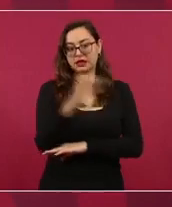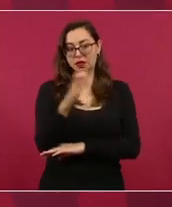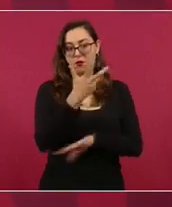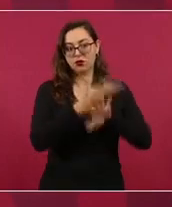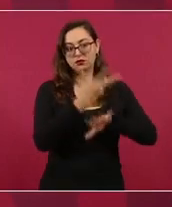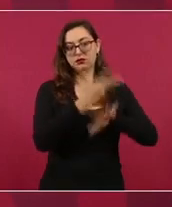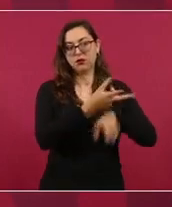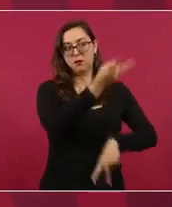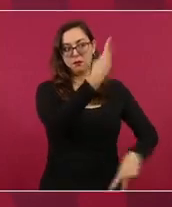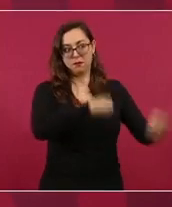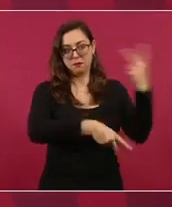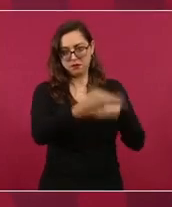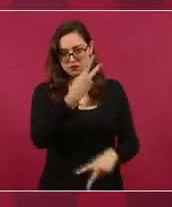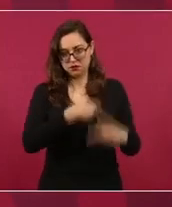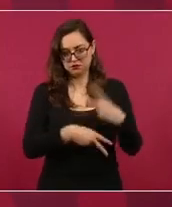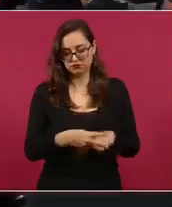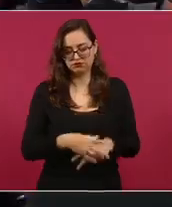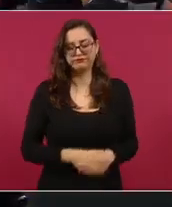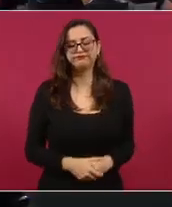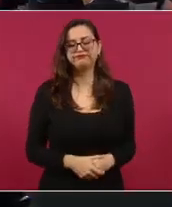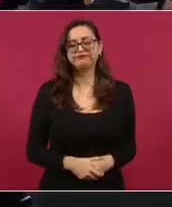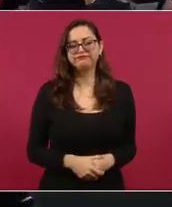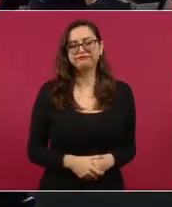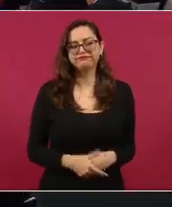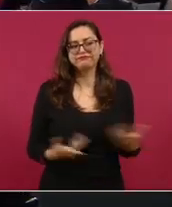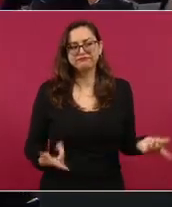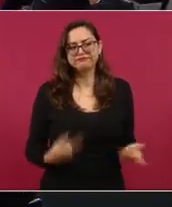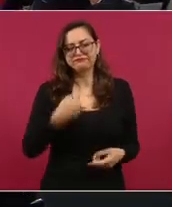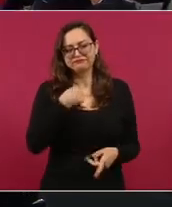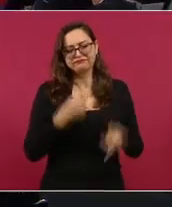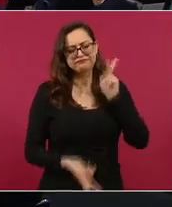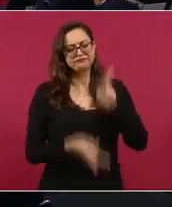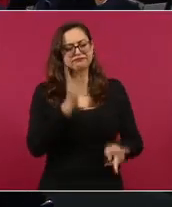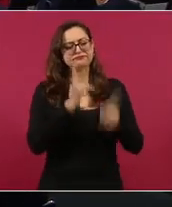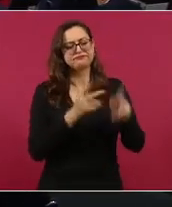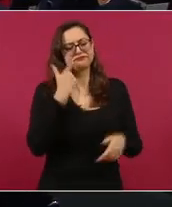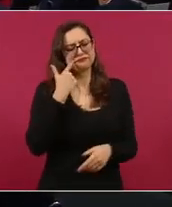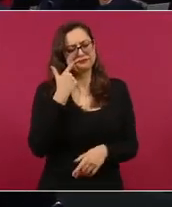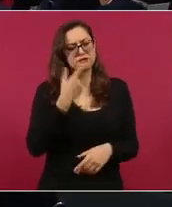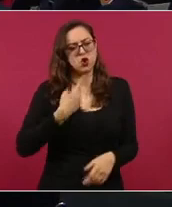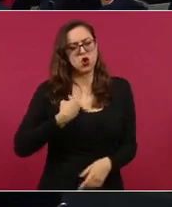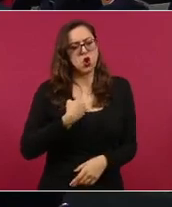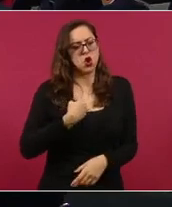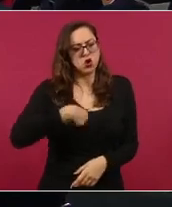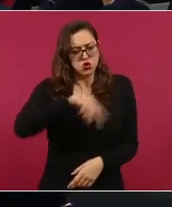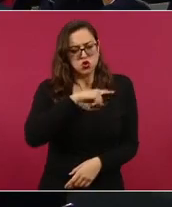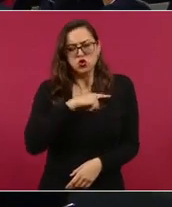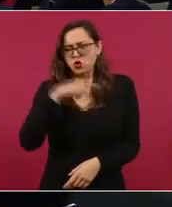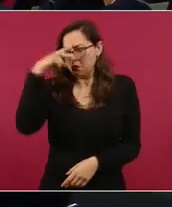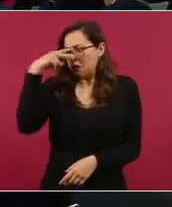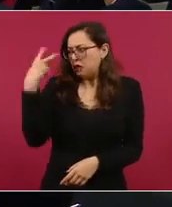nosotros queremos mantener siempre una política de buena vecindad.